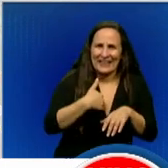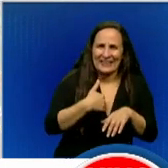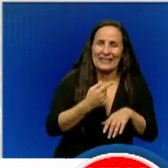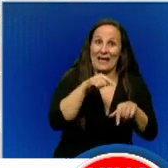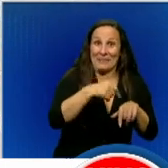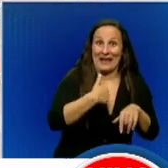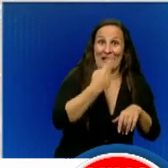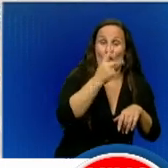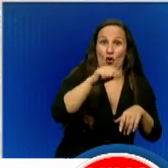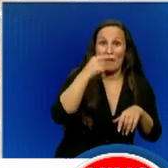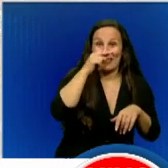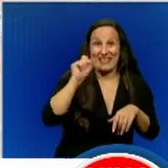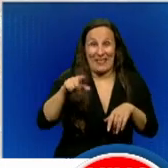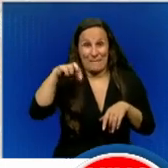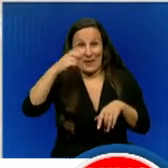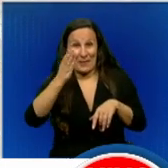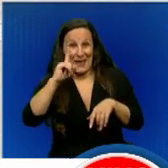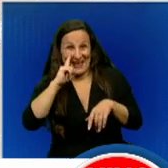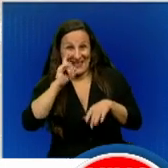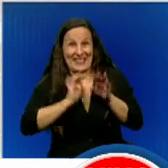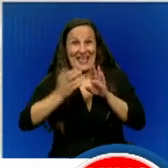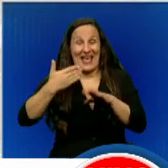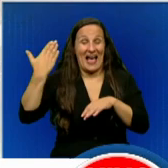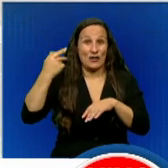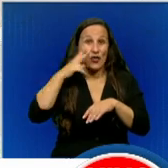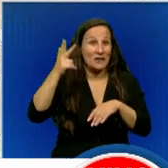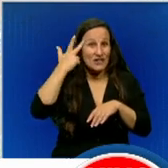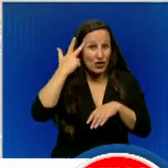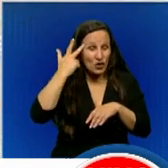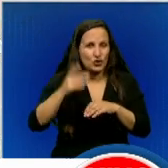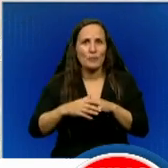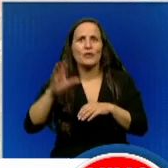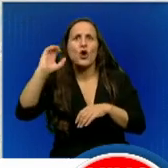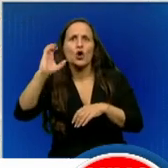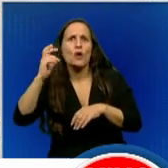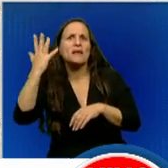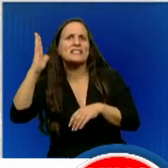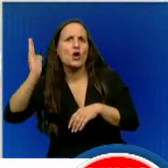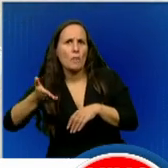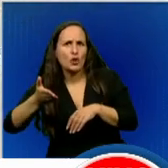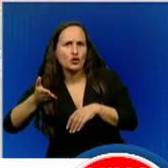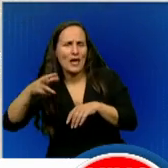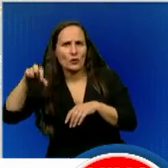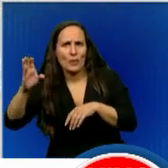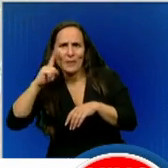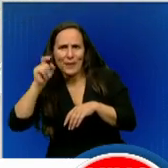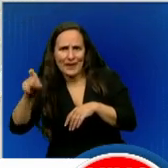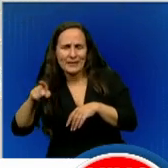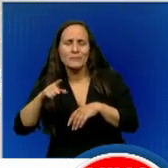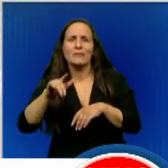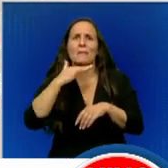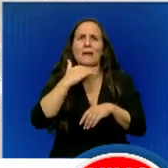argentina en 2018 chile el 4,7 colombia recauda el 5 por ciento de su pib méxico el